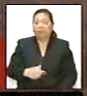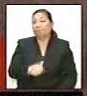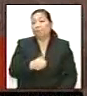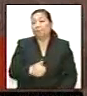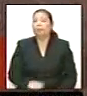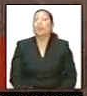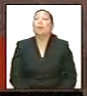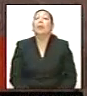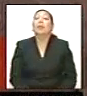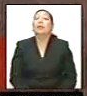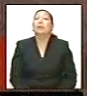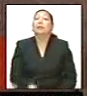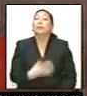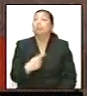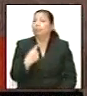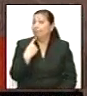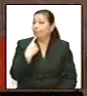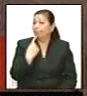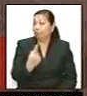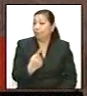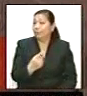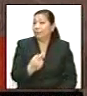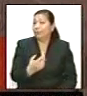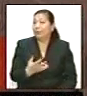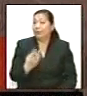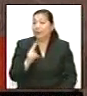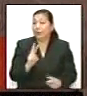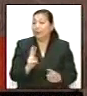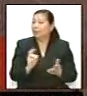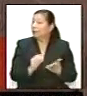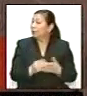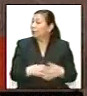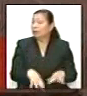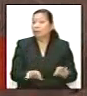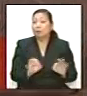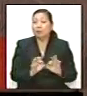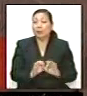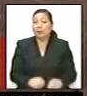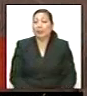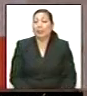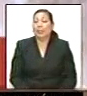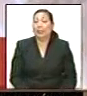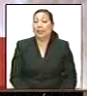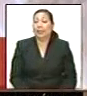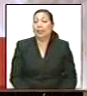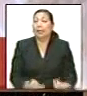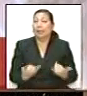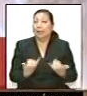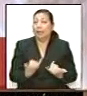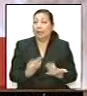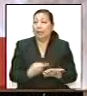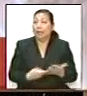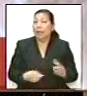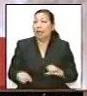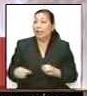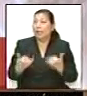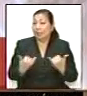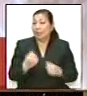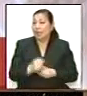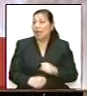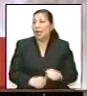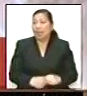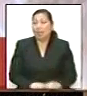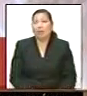como villanueva en la cooperación con los estados oradores es fundamental y lo que estamos haciendo este año con